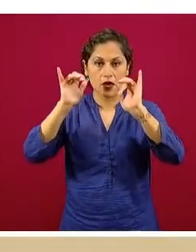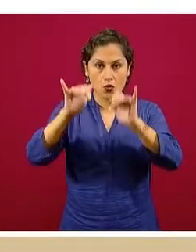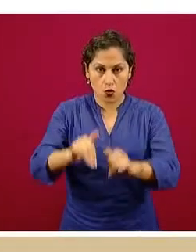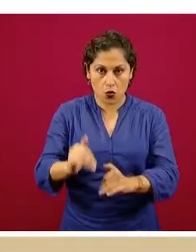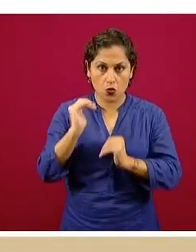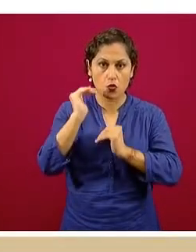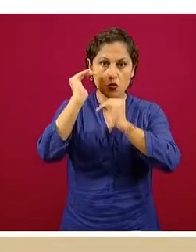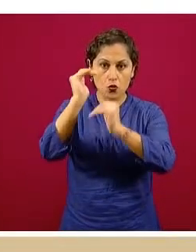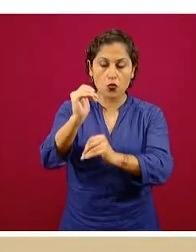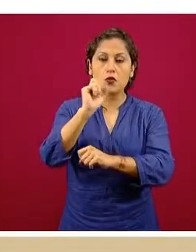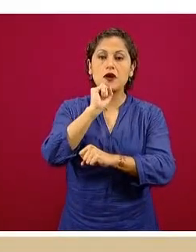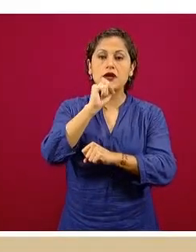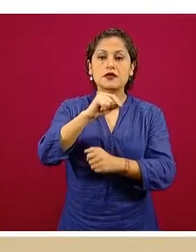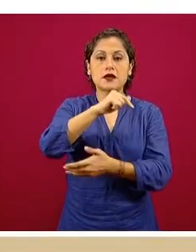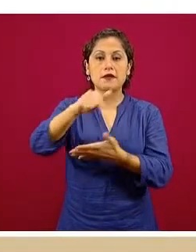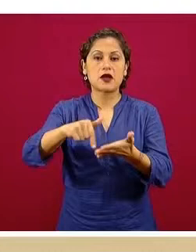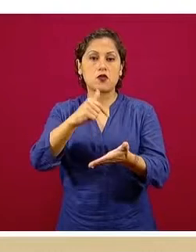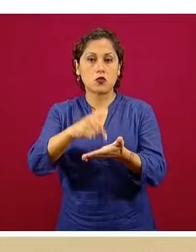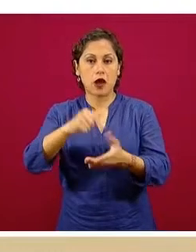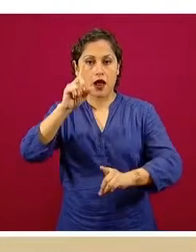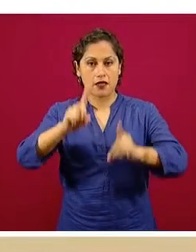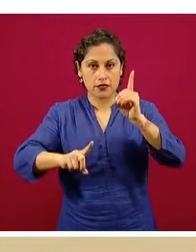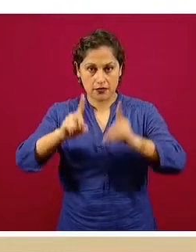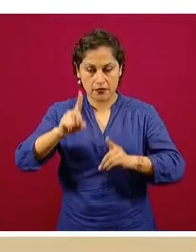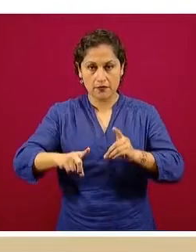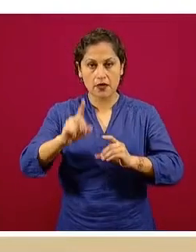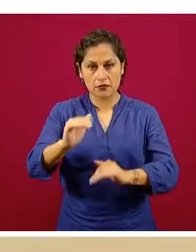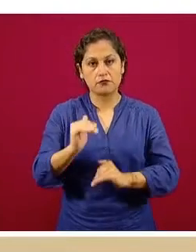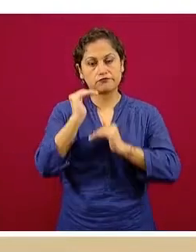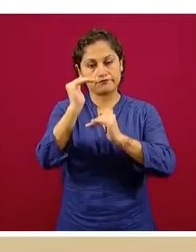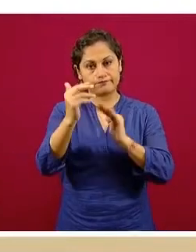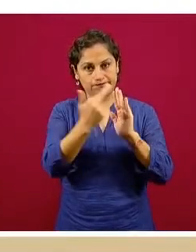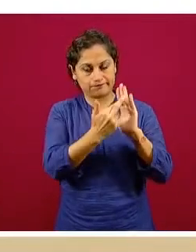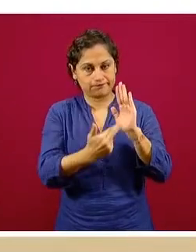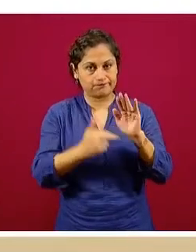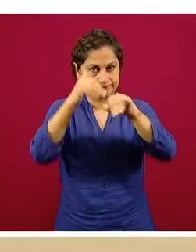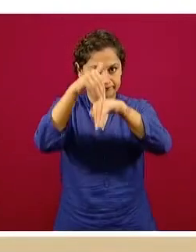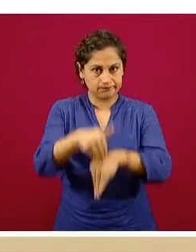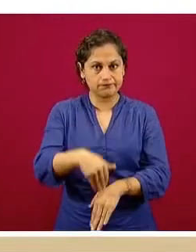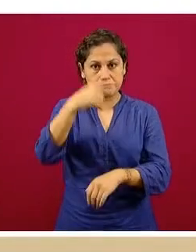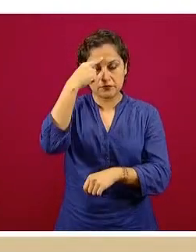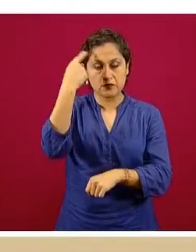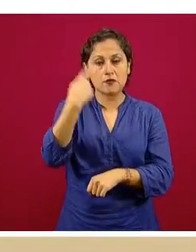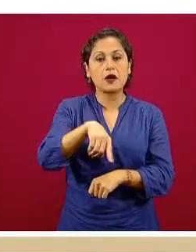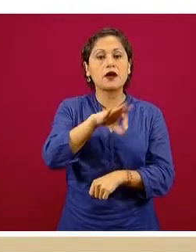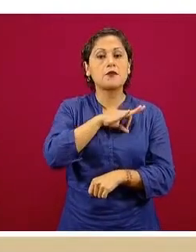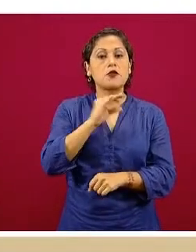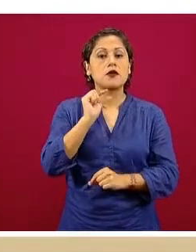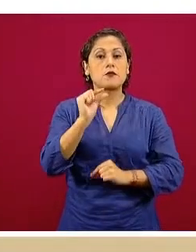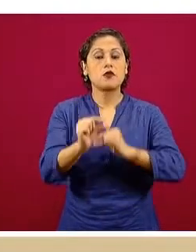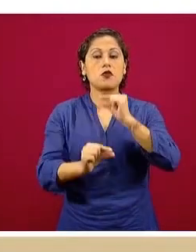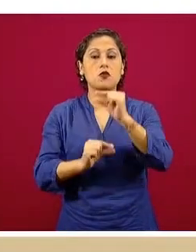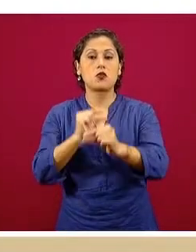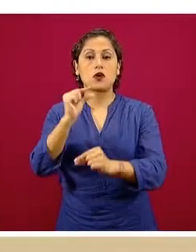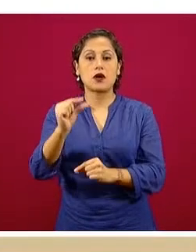de restricción para que entonces pueda ver o empezar a haber un equilibrio entre el